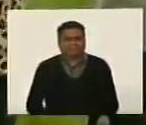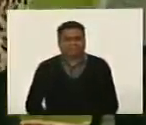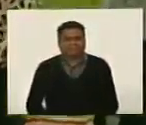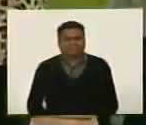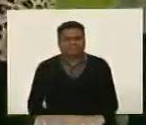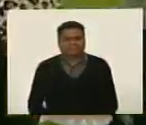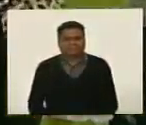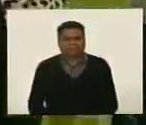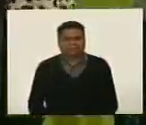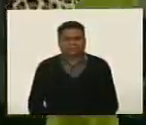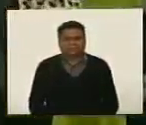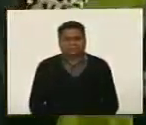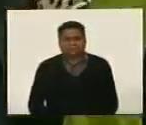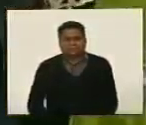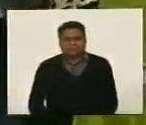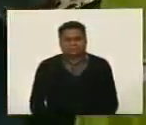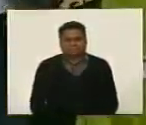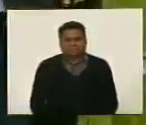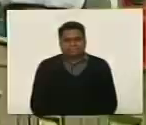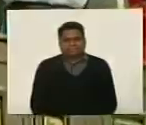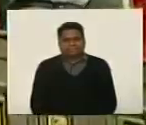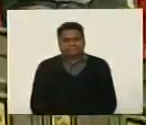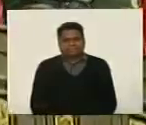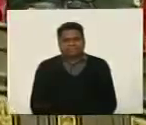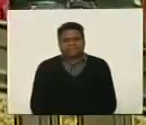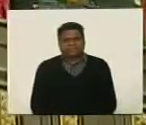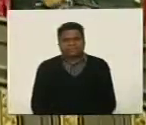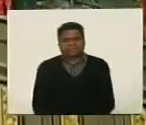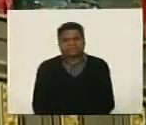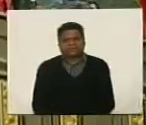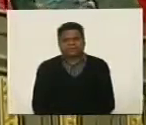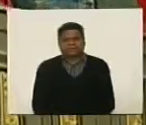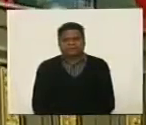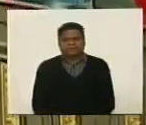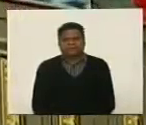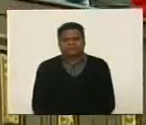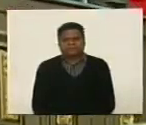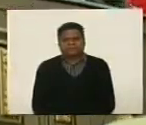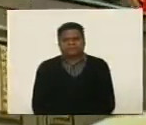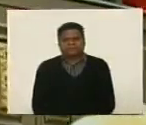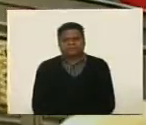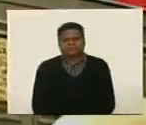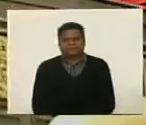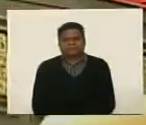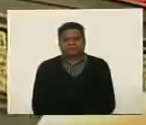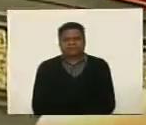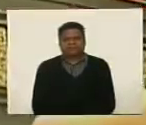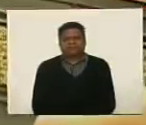Victoria, victoria, victoria, victoria.